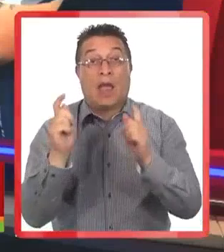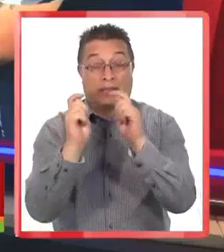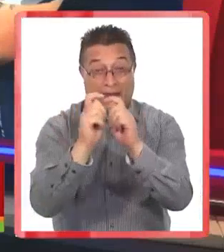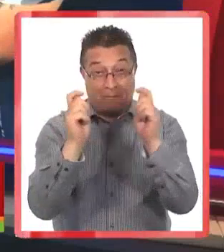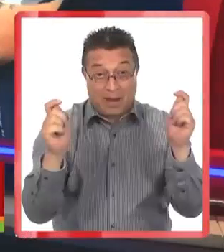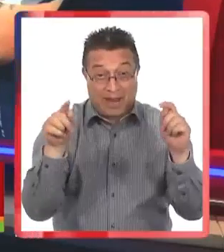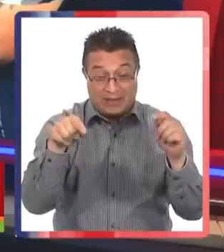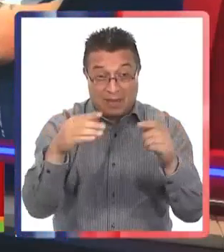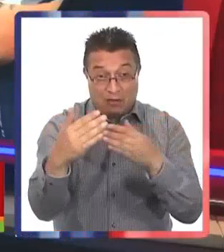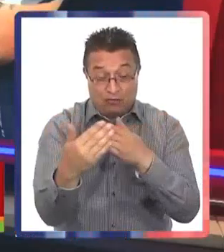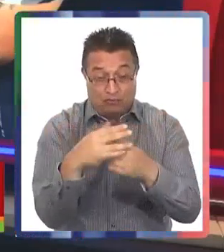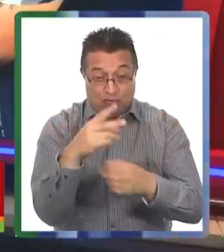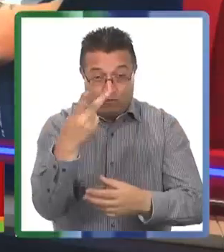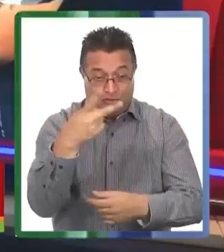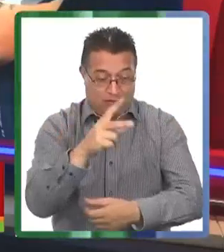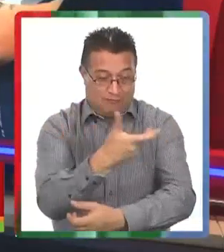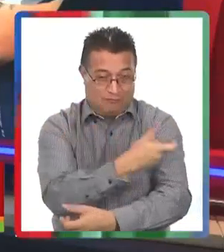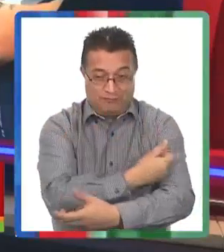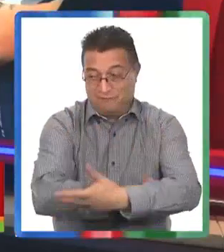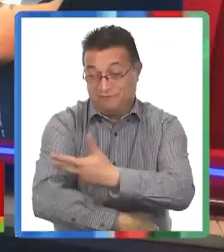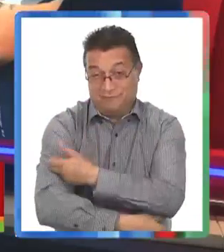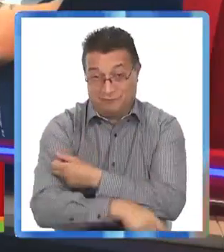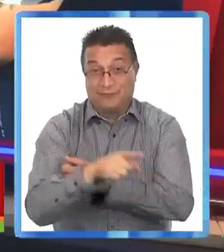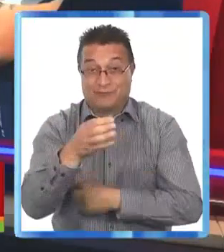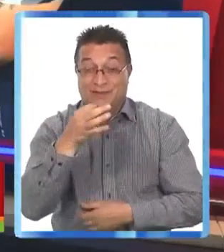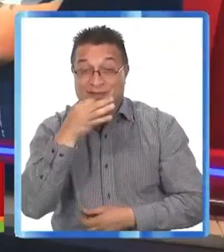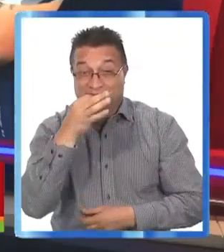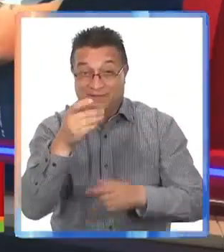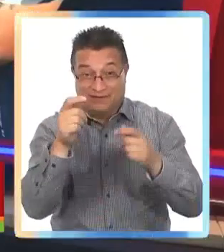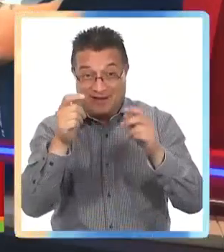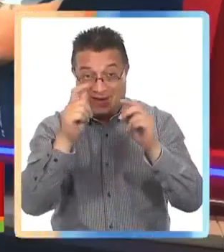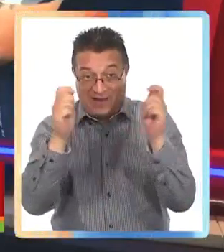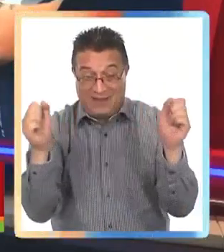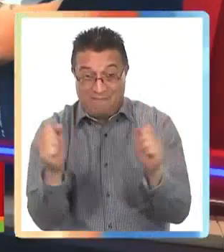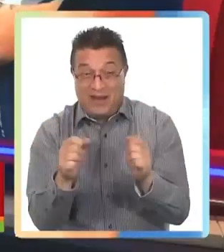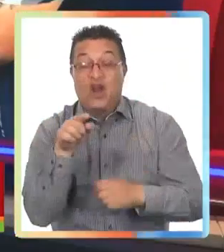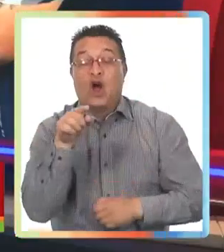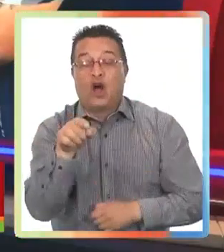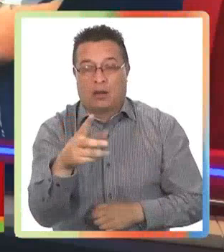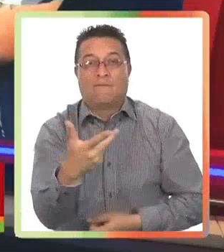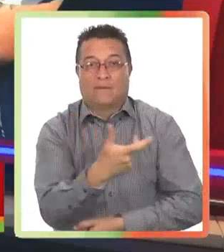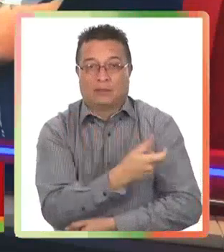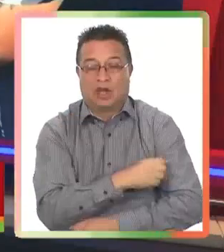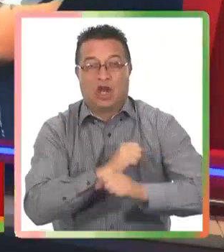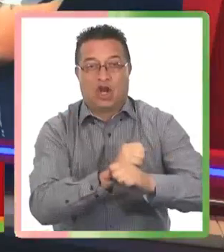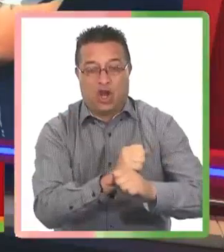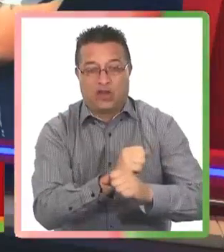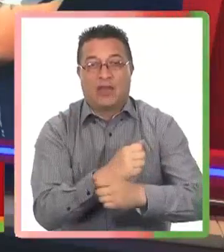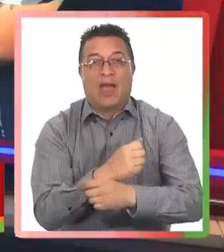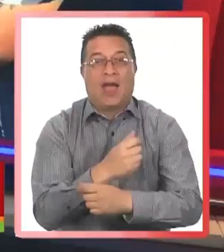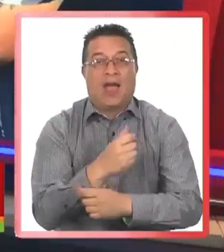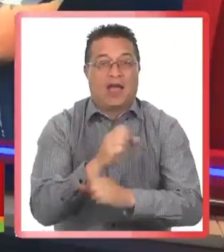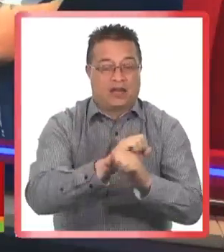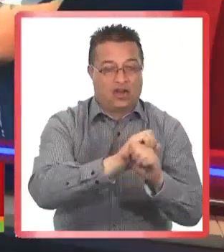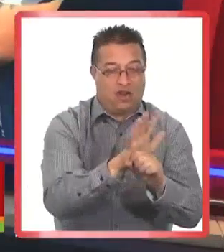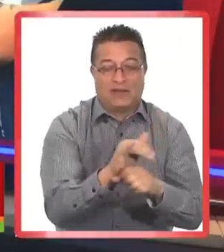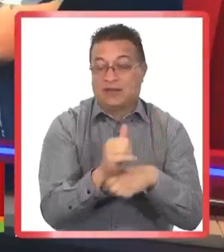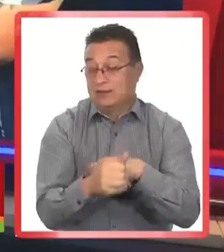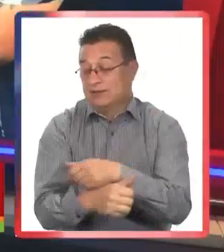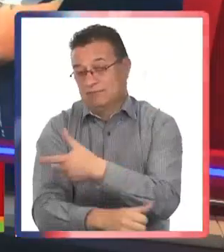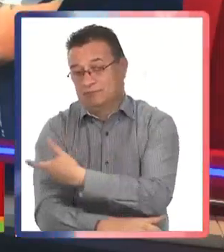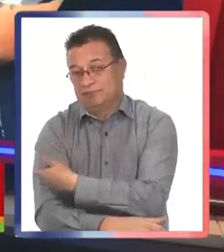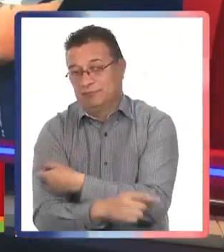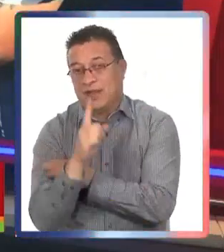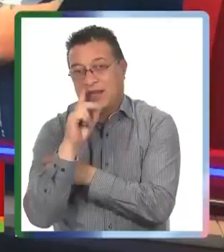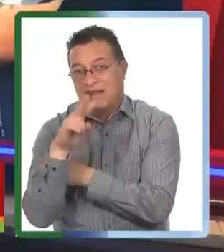campaña Vacúnate con la dupla llama a la gente a tomar conciencia de la importancia de aplicarse las vacunas contra la influenza y también contra